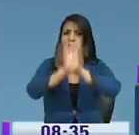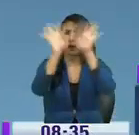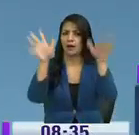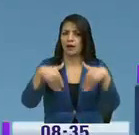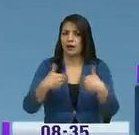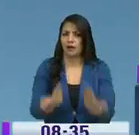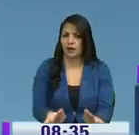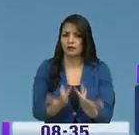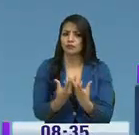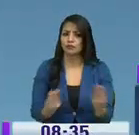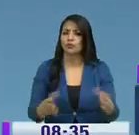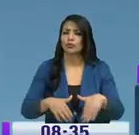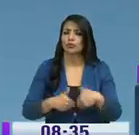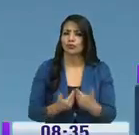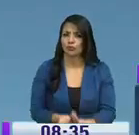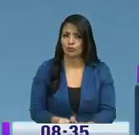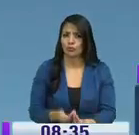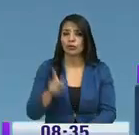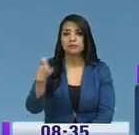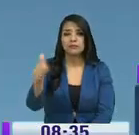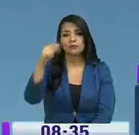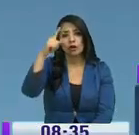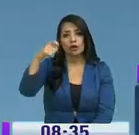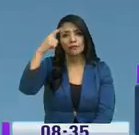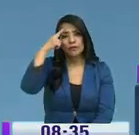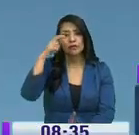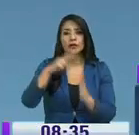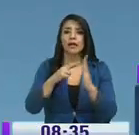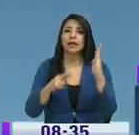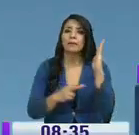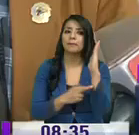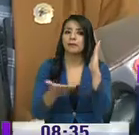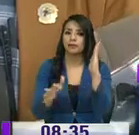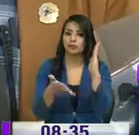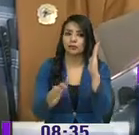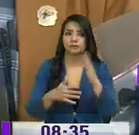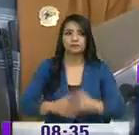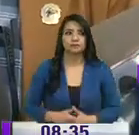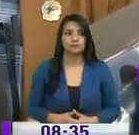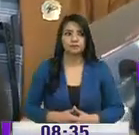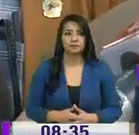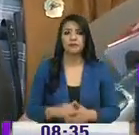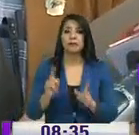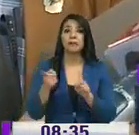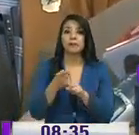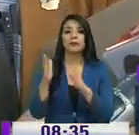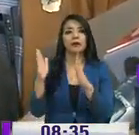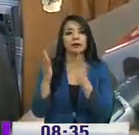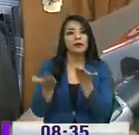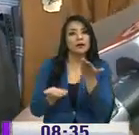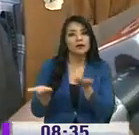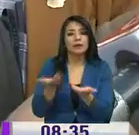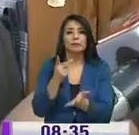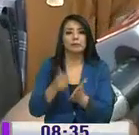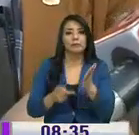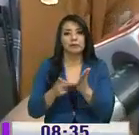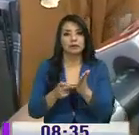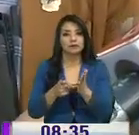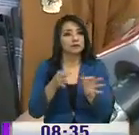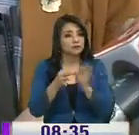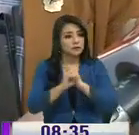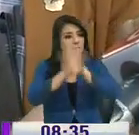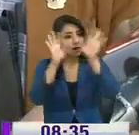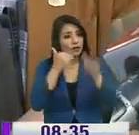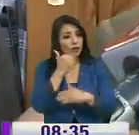pueden tener alternativa si desde el gobierno no emiten un reglamento en este caso. Bueno, nosotros quisiéramos primero escuchar, pues, porque todavía no hay una cosa clara